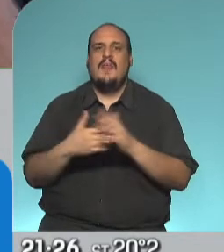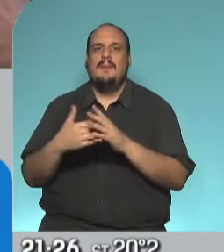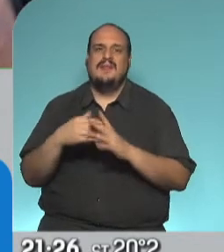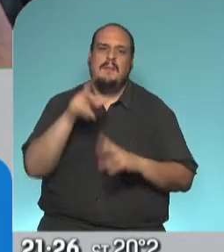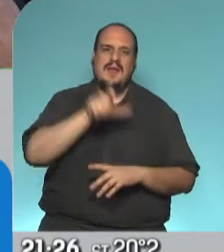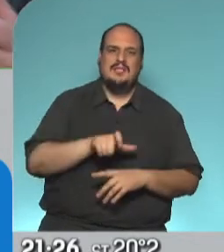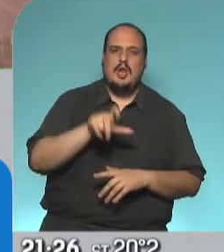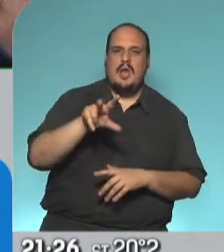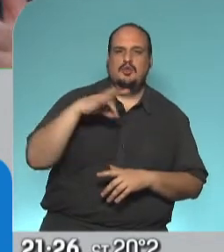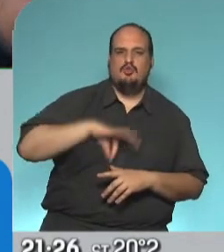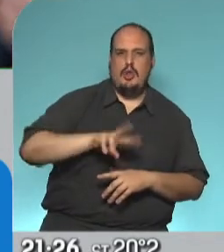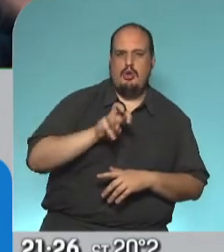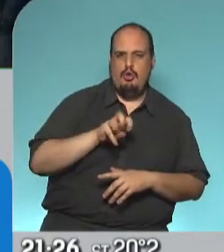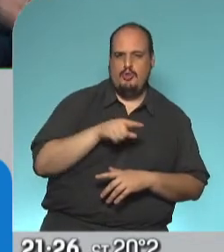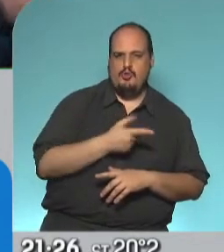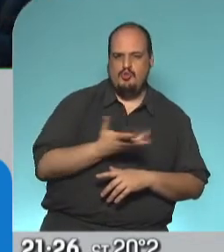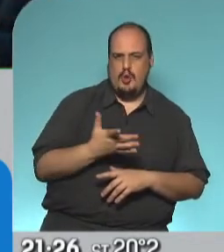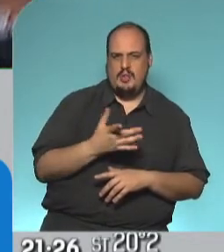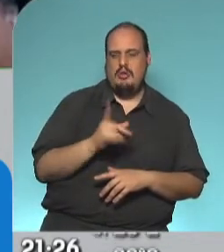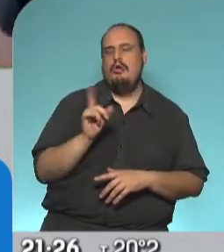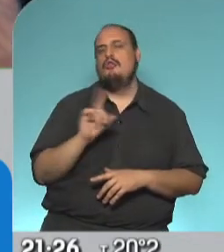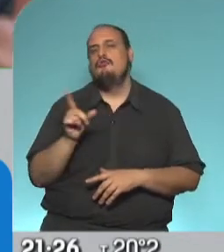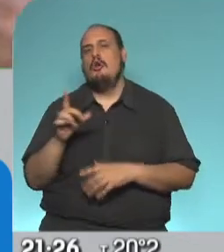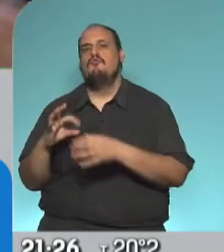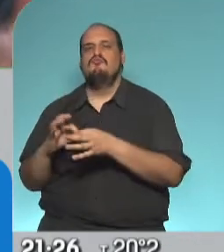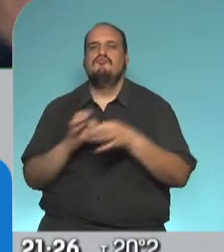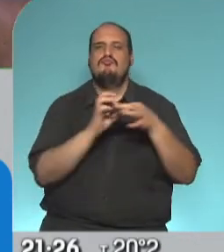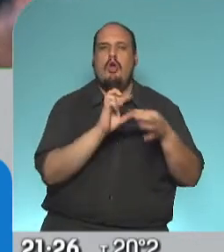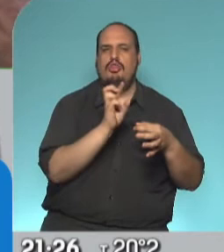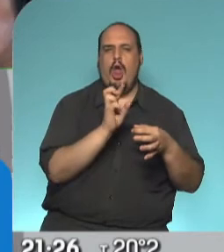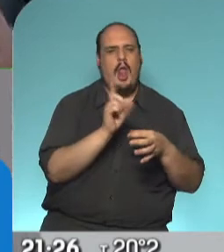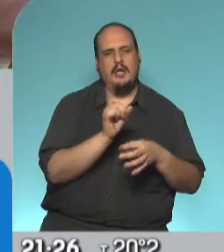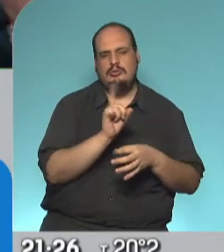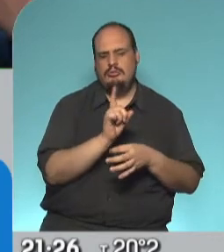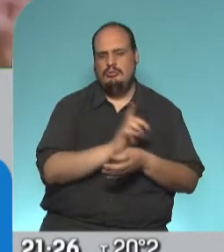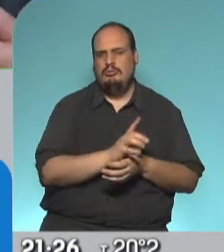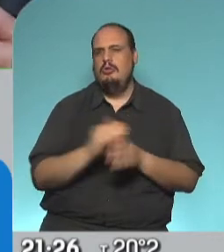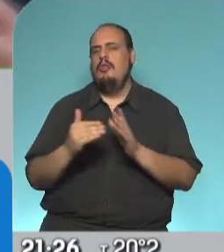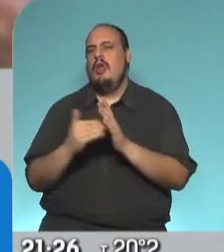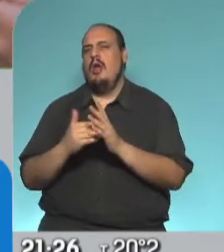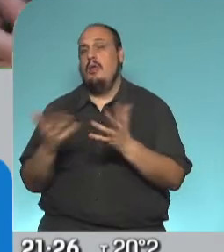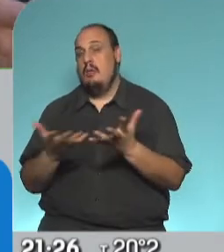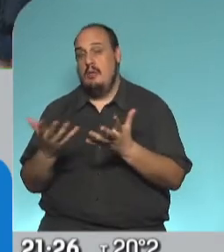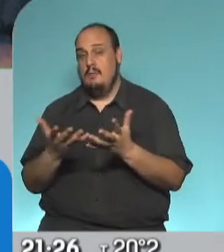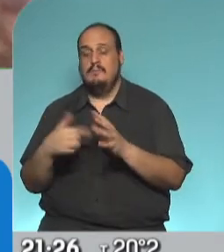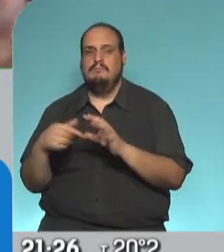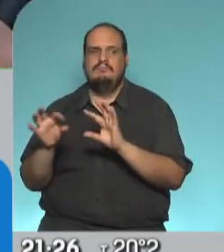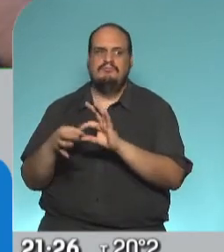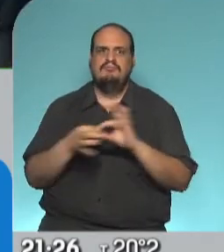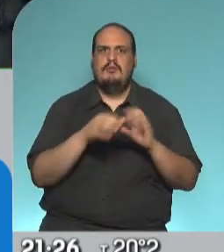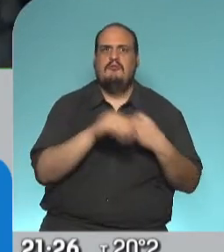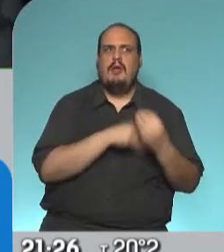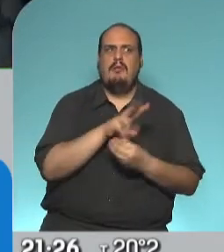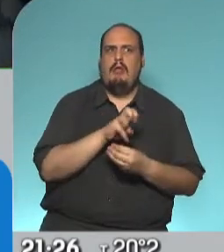ya no está vinculado, digamos no se vincula al dólar, está vinculado a lo que recibe la familia, al